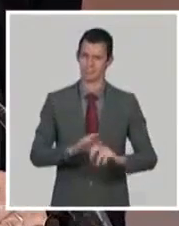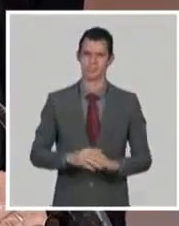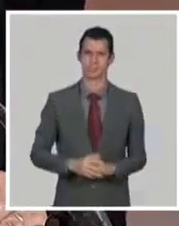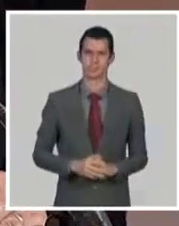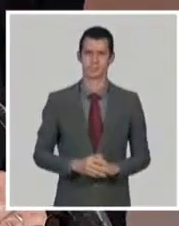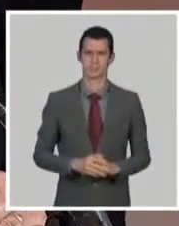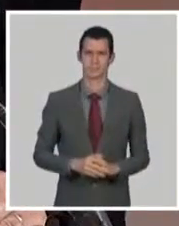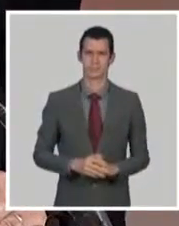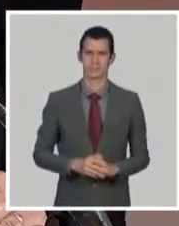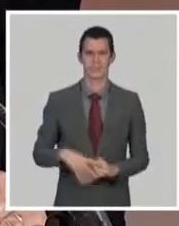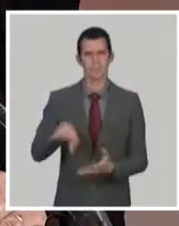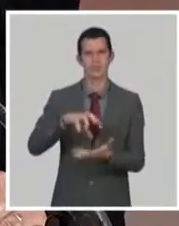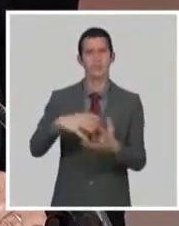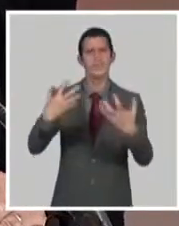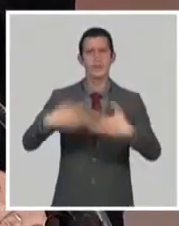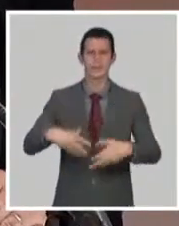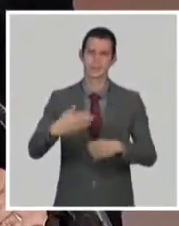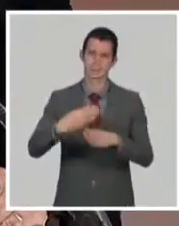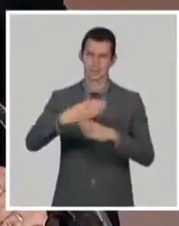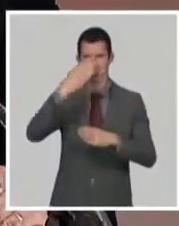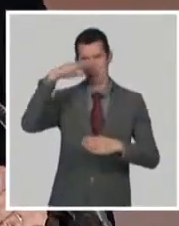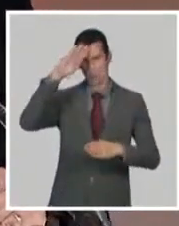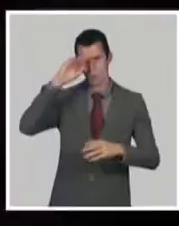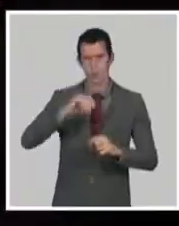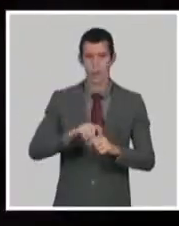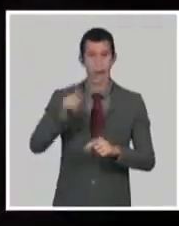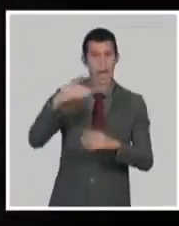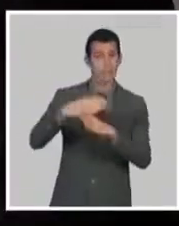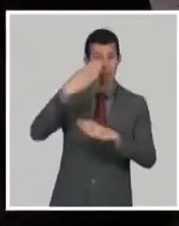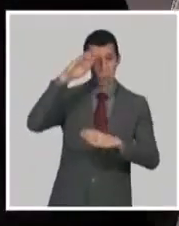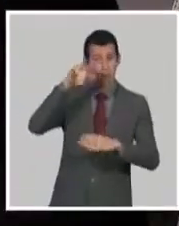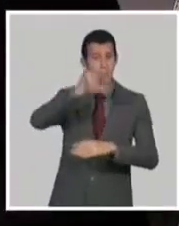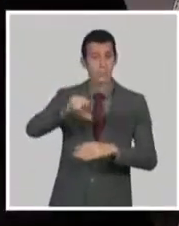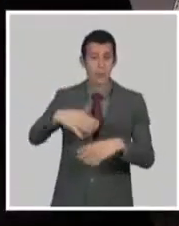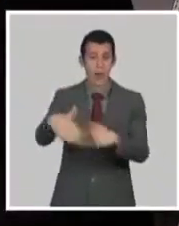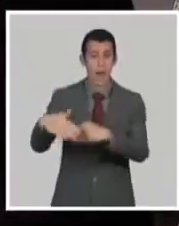en Santiago, pero bueno, eso se lo preguntaremos a los santiagueros.